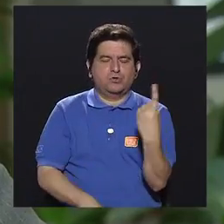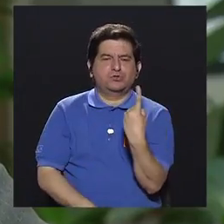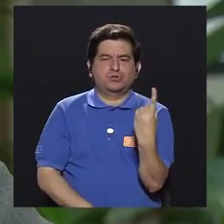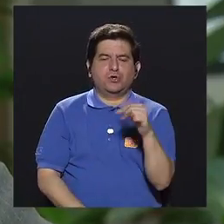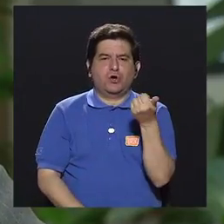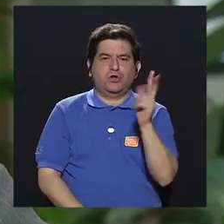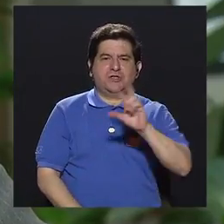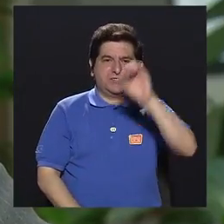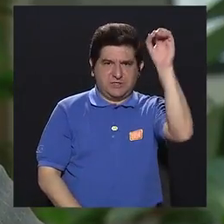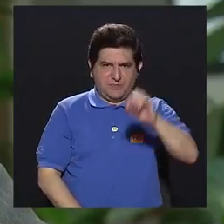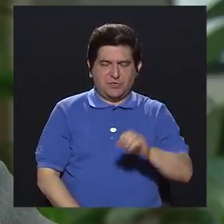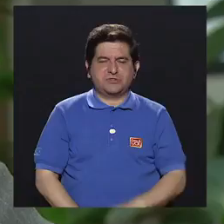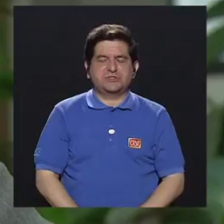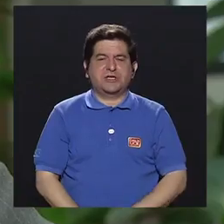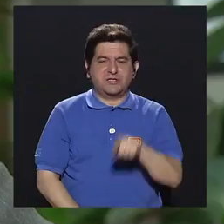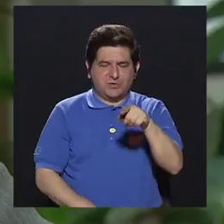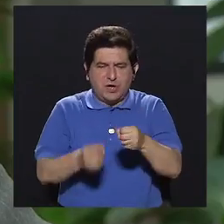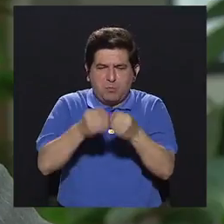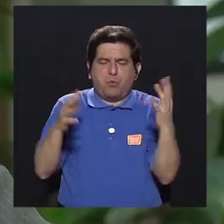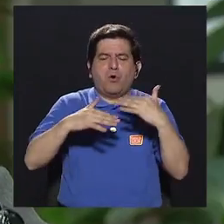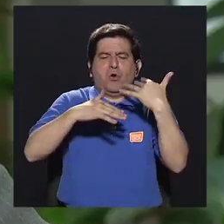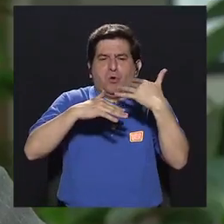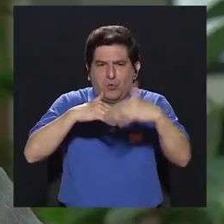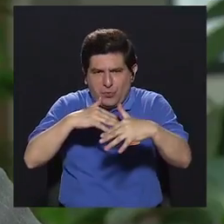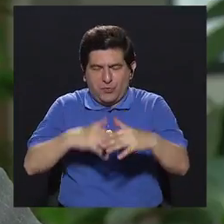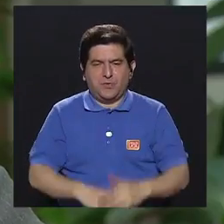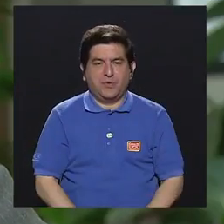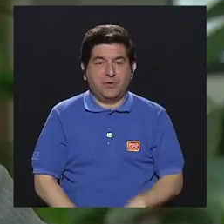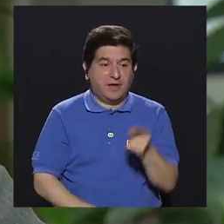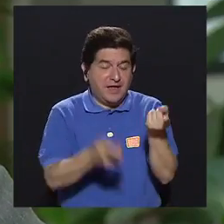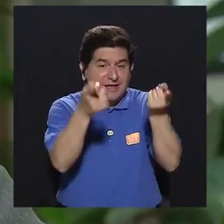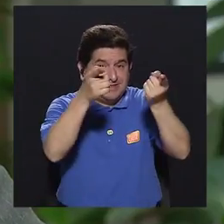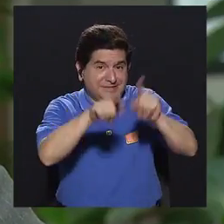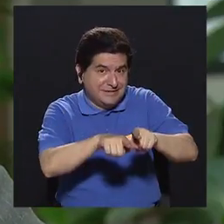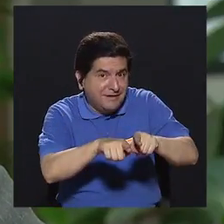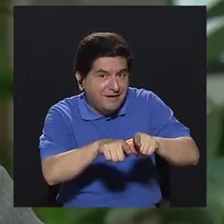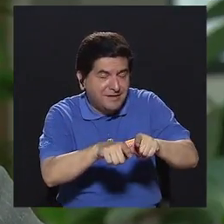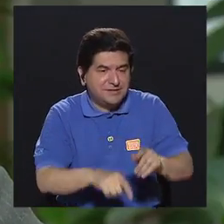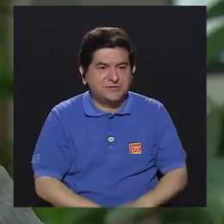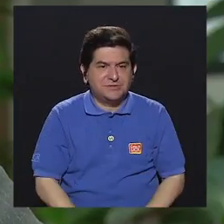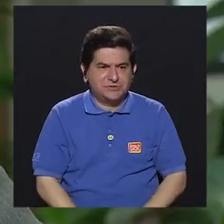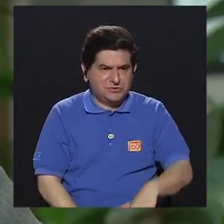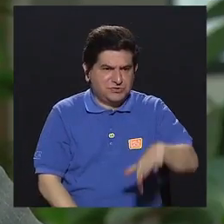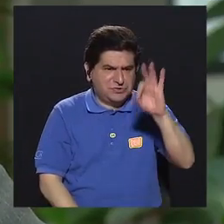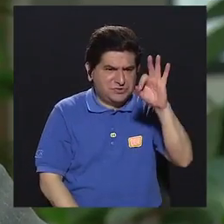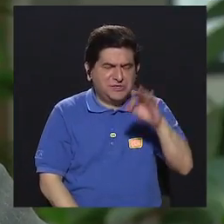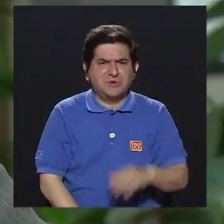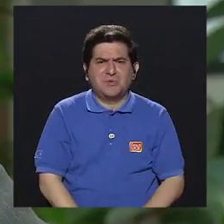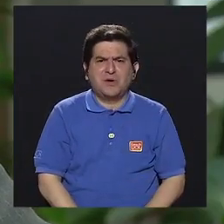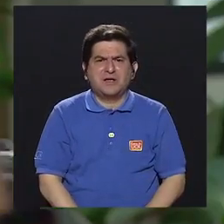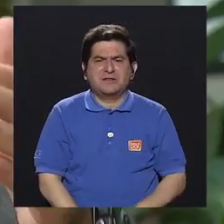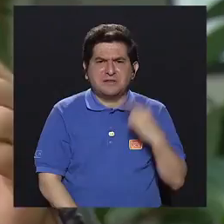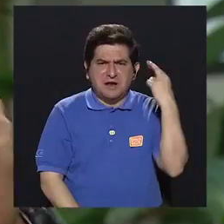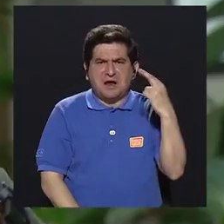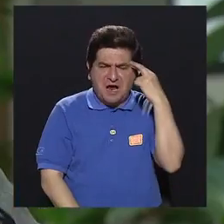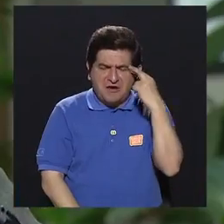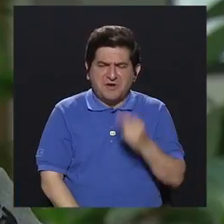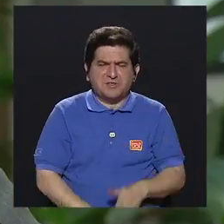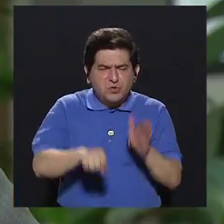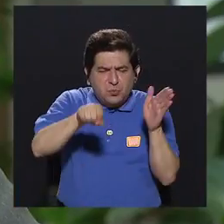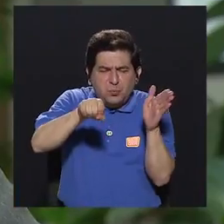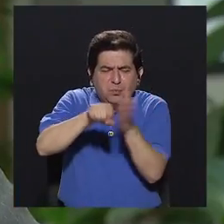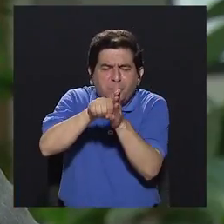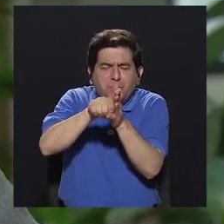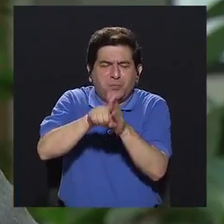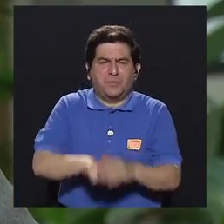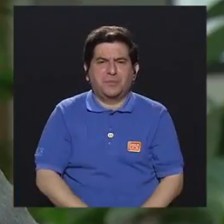un 13% llegan a ser hemorrágicos. Entonces, en estos casos, se llegan a encontrar más de este tipo por isquemia, por ese